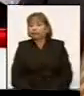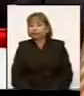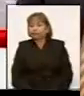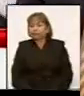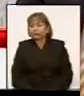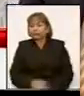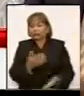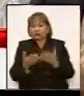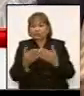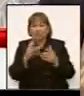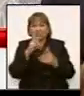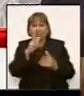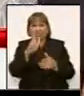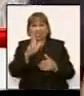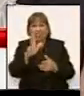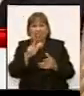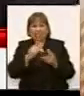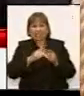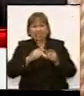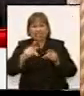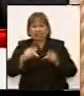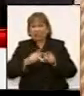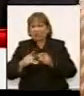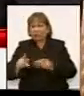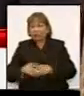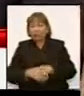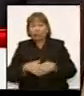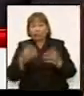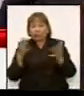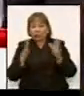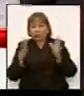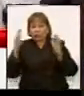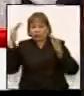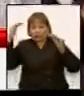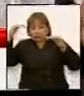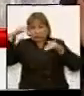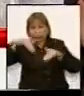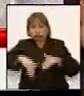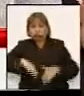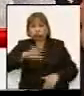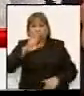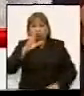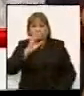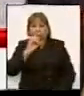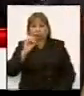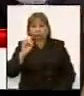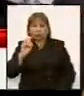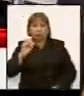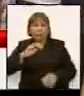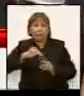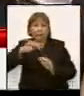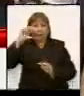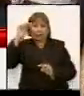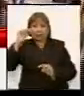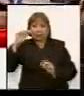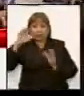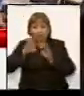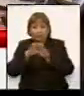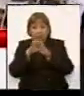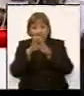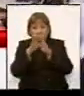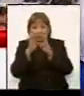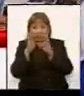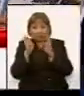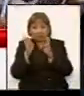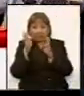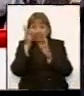abarca casi 3 kilómetros de longitud y por una altura casi de 500 metros, del cual ya se ha abierto una grieta. Esto en